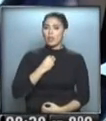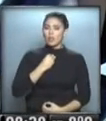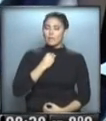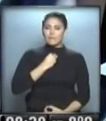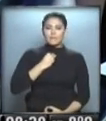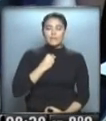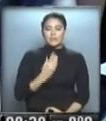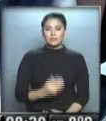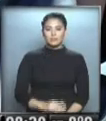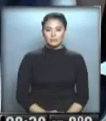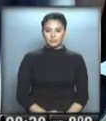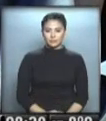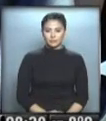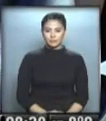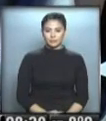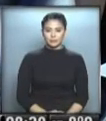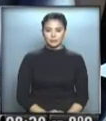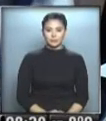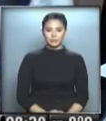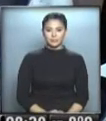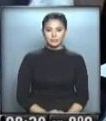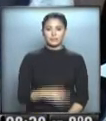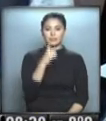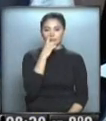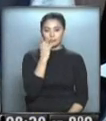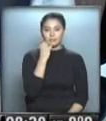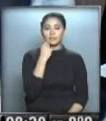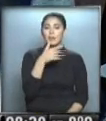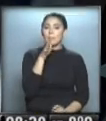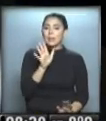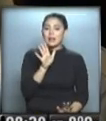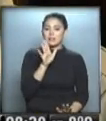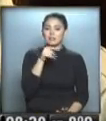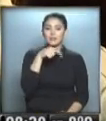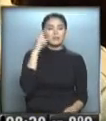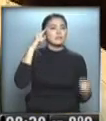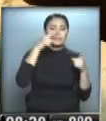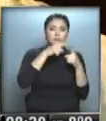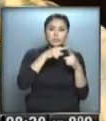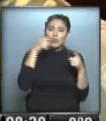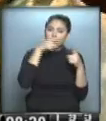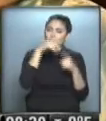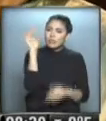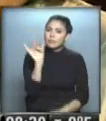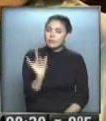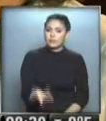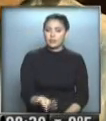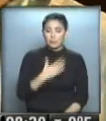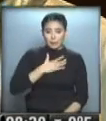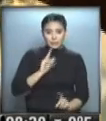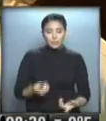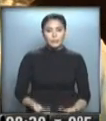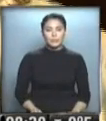apasiona. Está muy enojado con nosotros allá arriba. Creo que Beethoven es un gran desafío para cualquier actor, incluso para mí